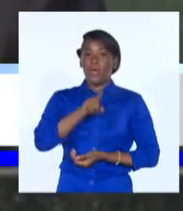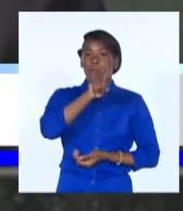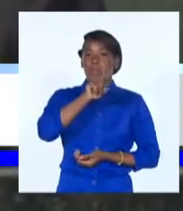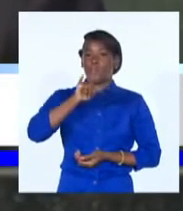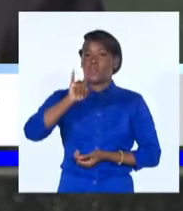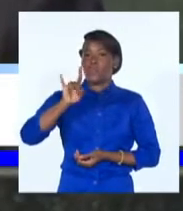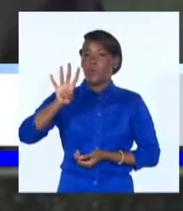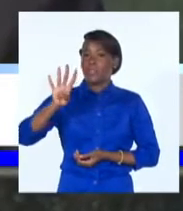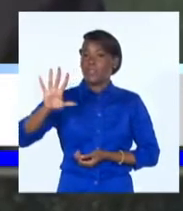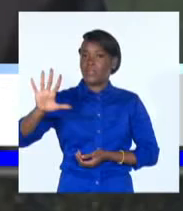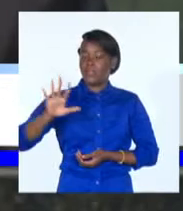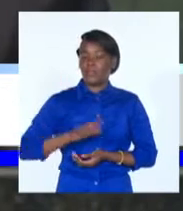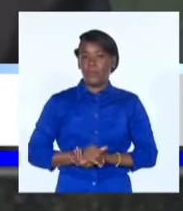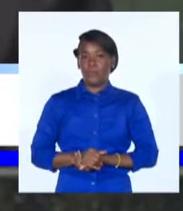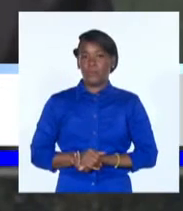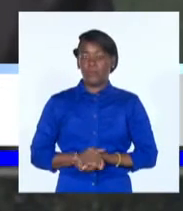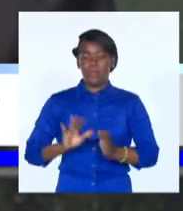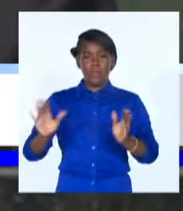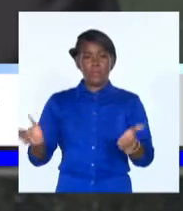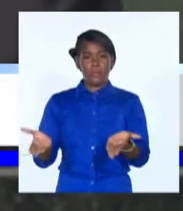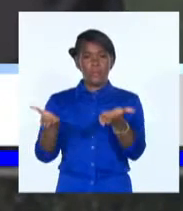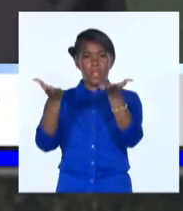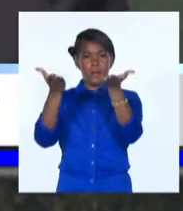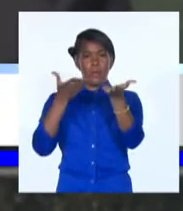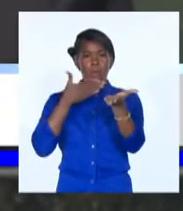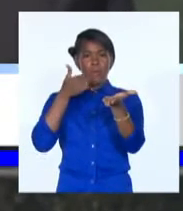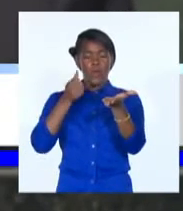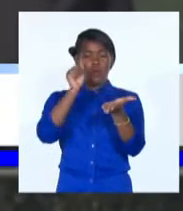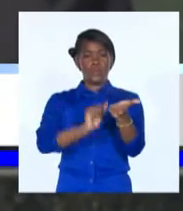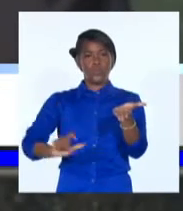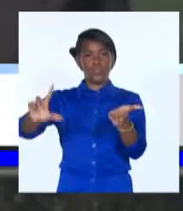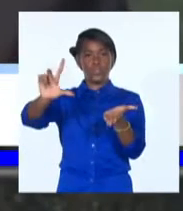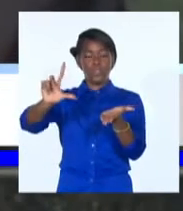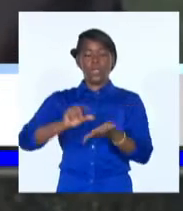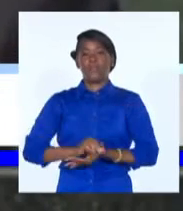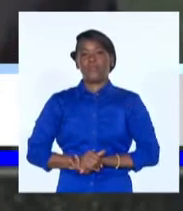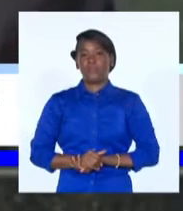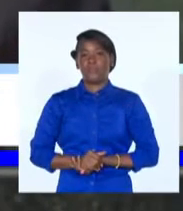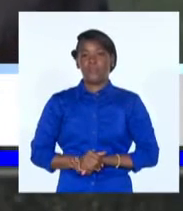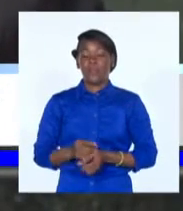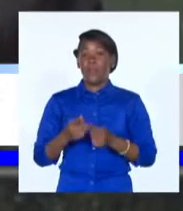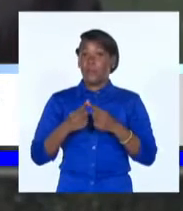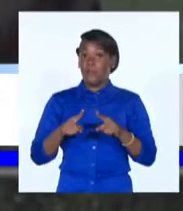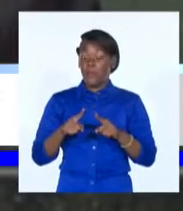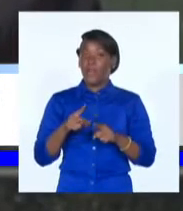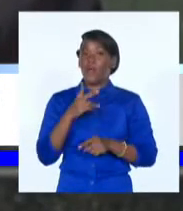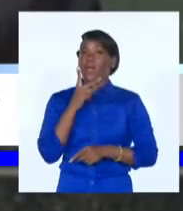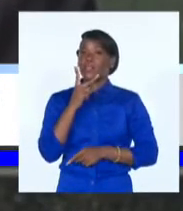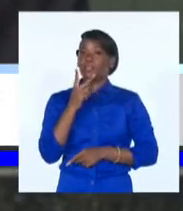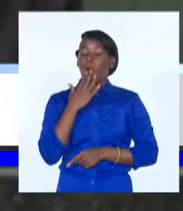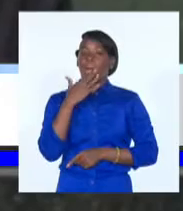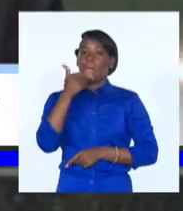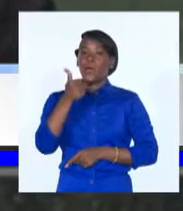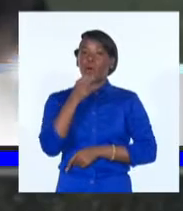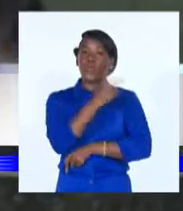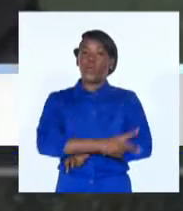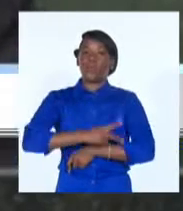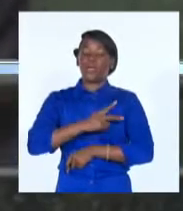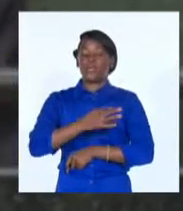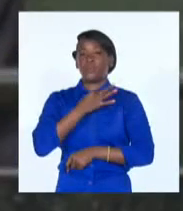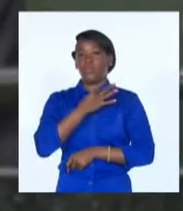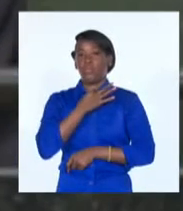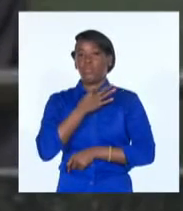1945 de promover el progreso social y elevar el nivel de vida de los pueblos y su